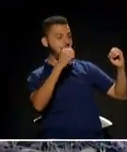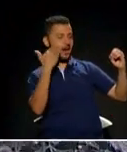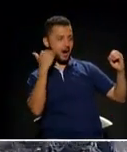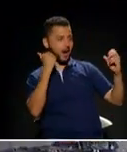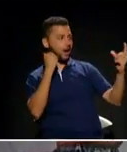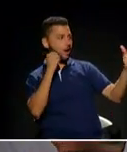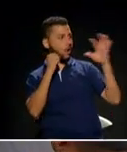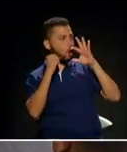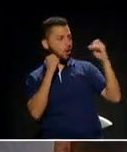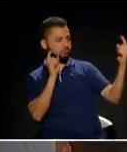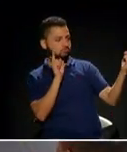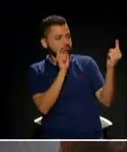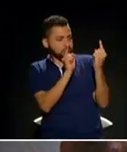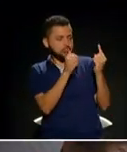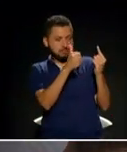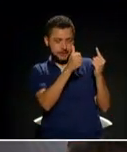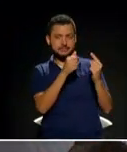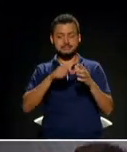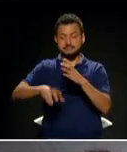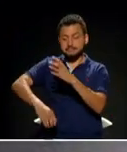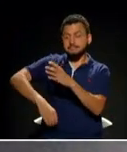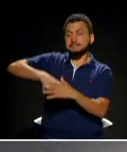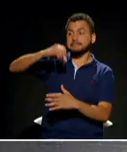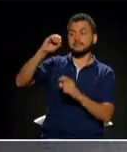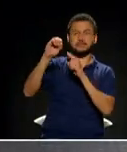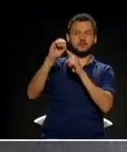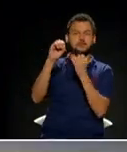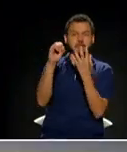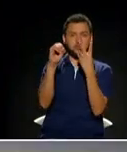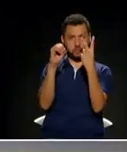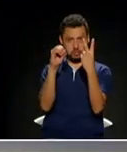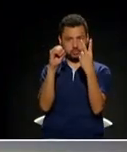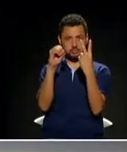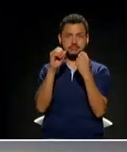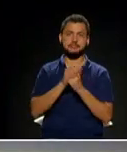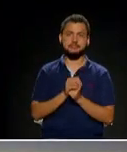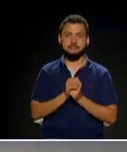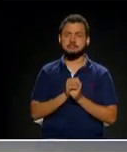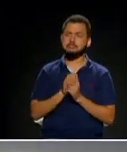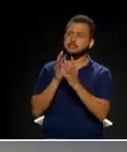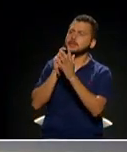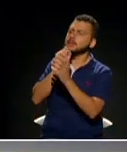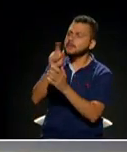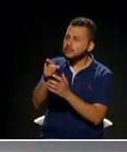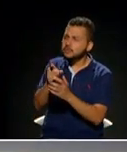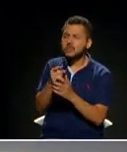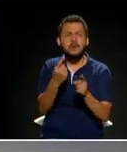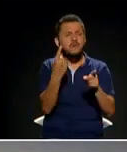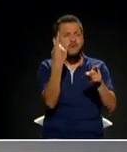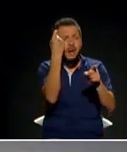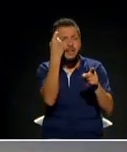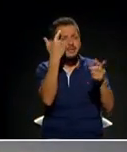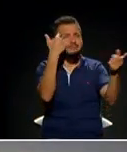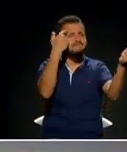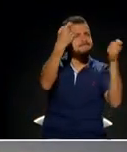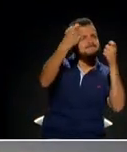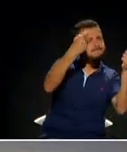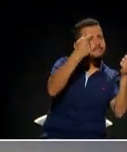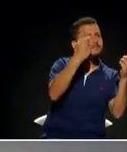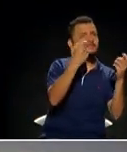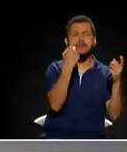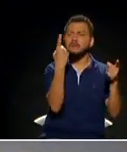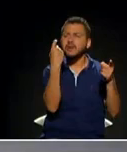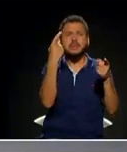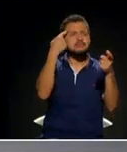2 cuéntenos una nueva estrategia que no se esté haciendo actualmente en medellín que no se esté haciendo para ayudar a